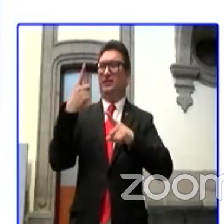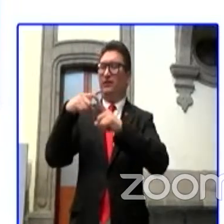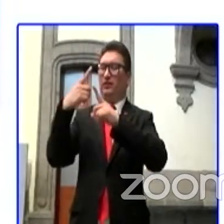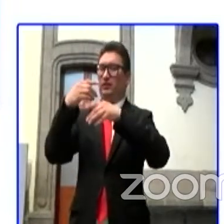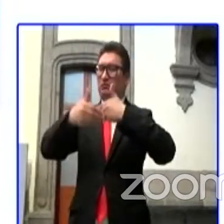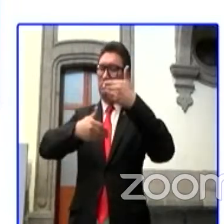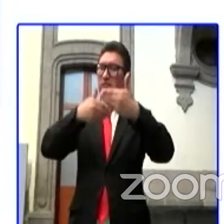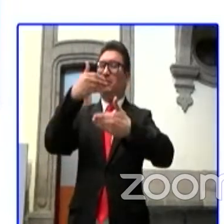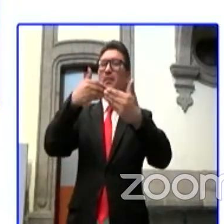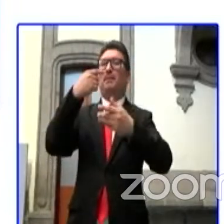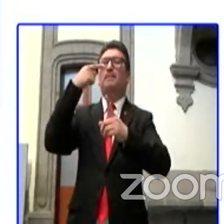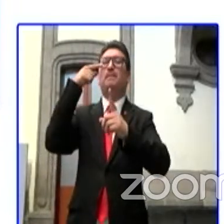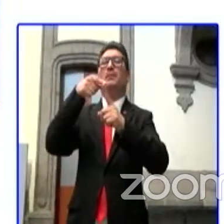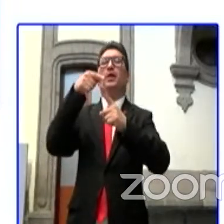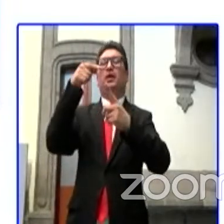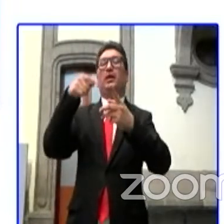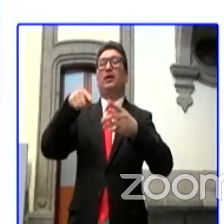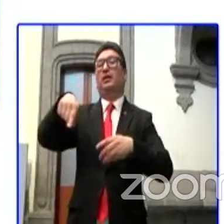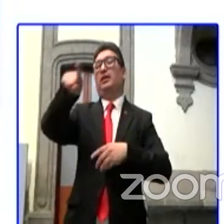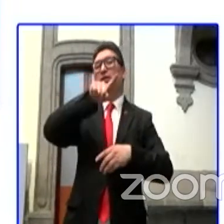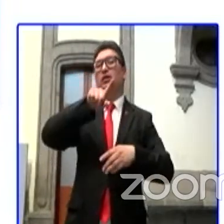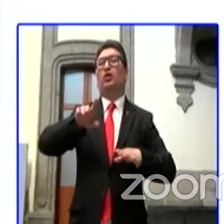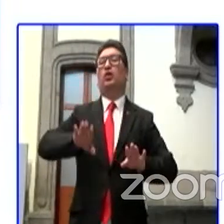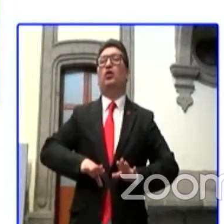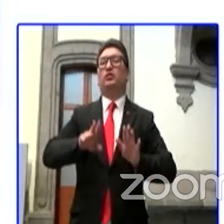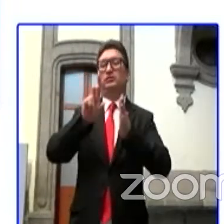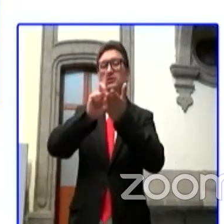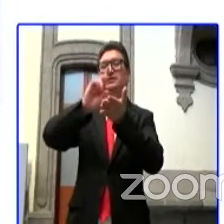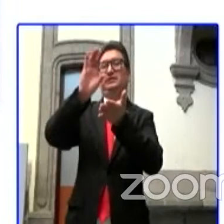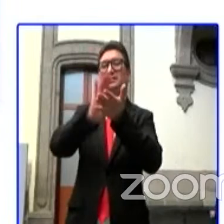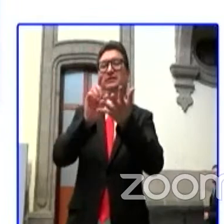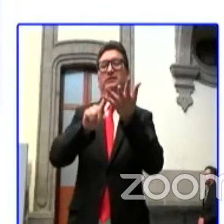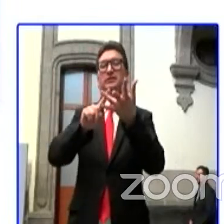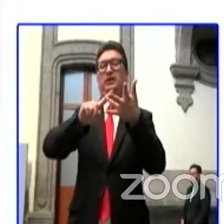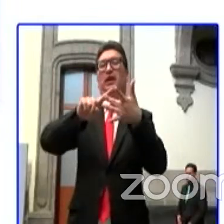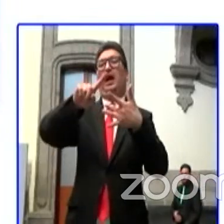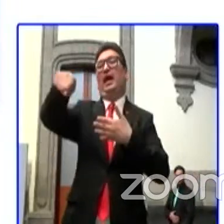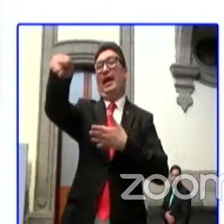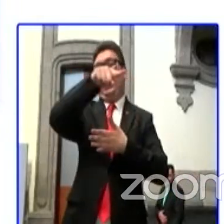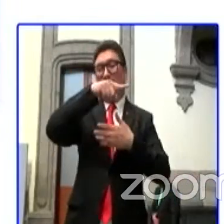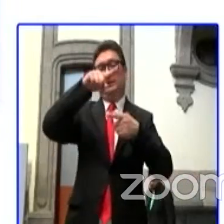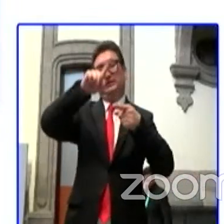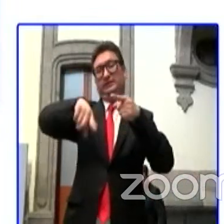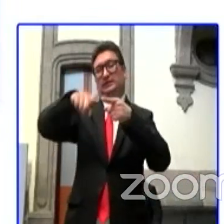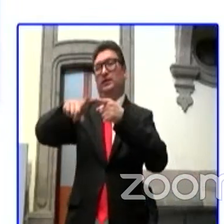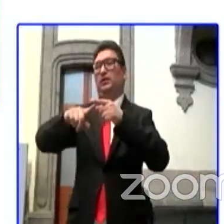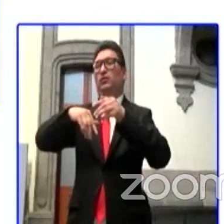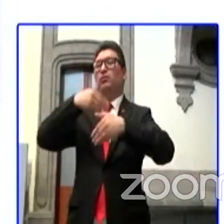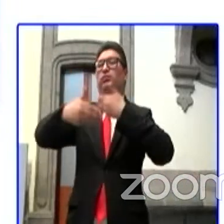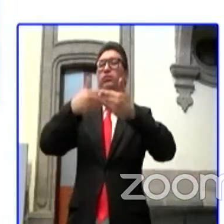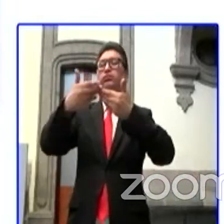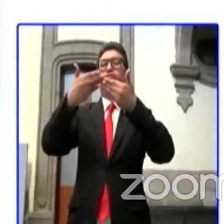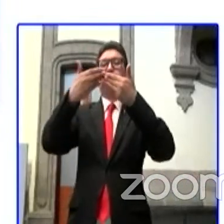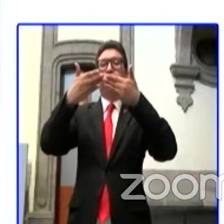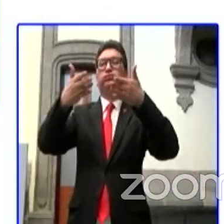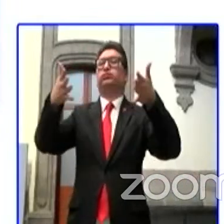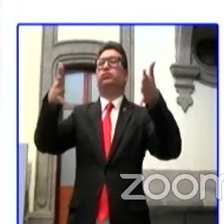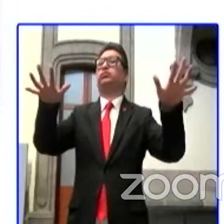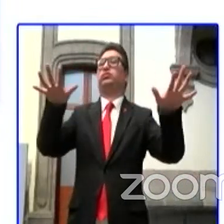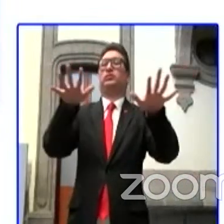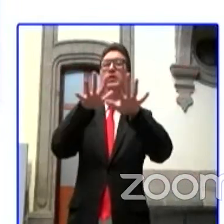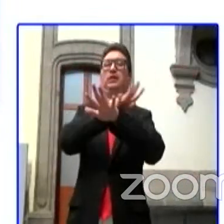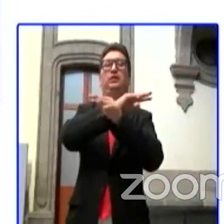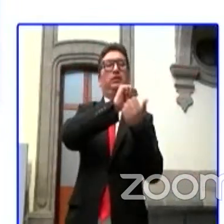acabando con esa discapacidad de la sociedad, nuestra sociedad se va transformando,